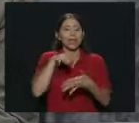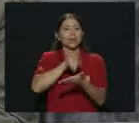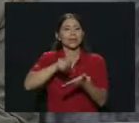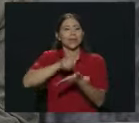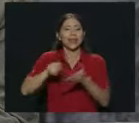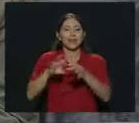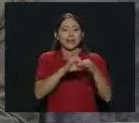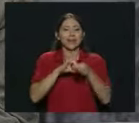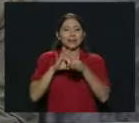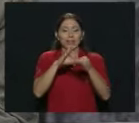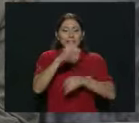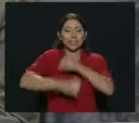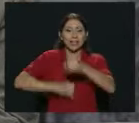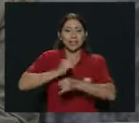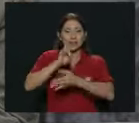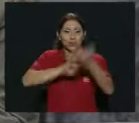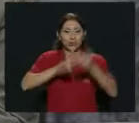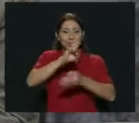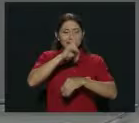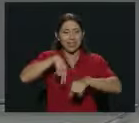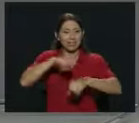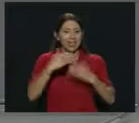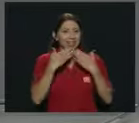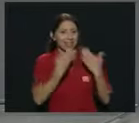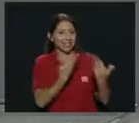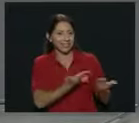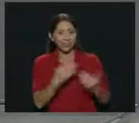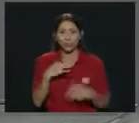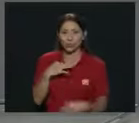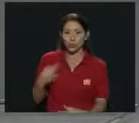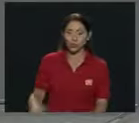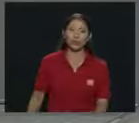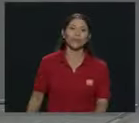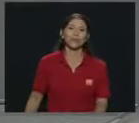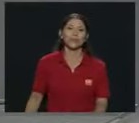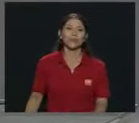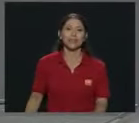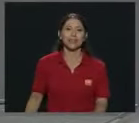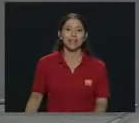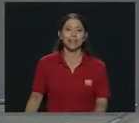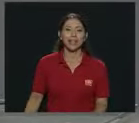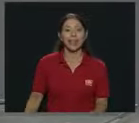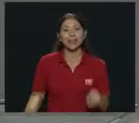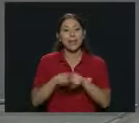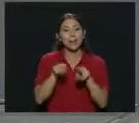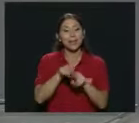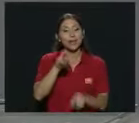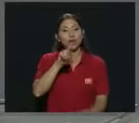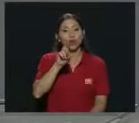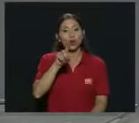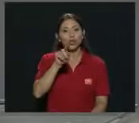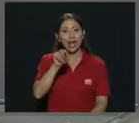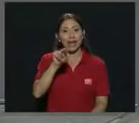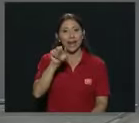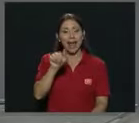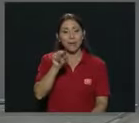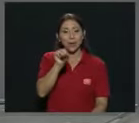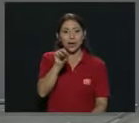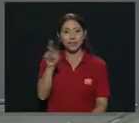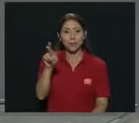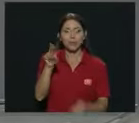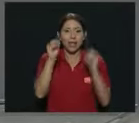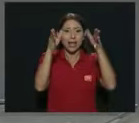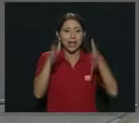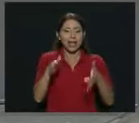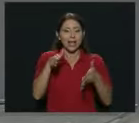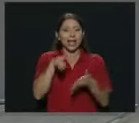Relaciones Internacionales de la Universidad Nacional. Gracias por estar con nosotros una vez más. Mucho gusto. Además está con nosotros Roxana Morales Ramos, quien es académica